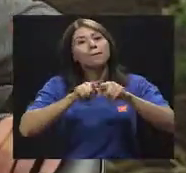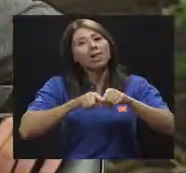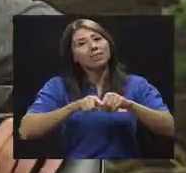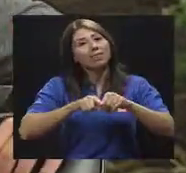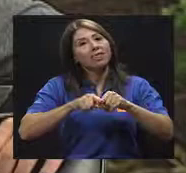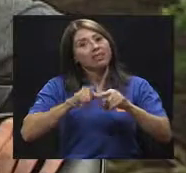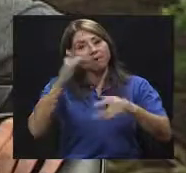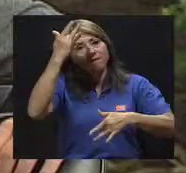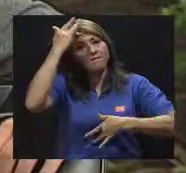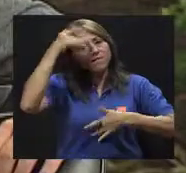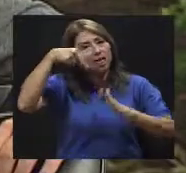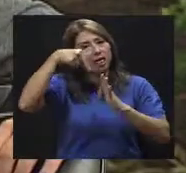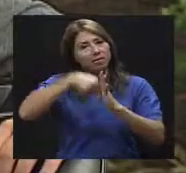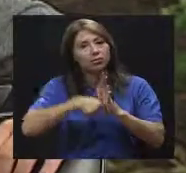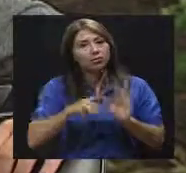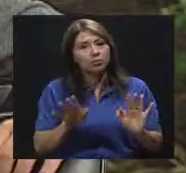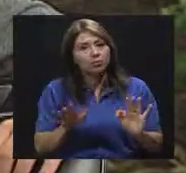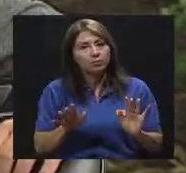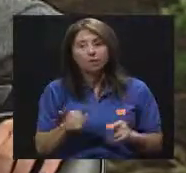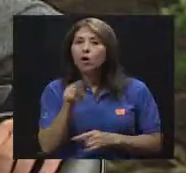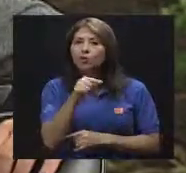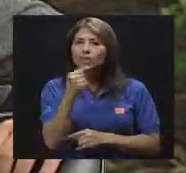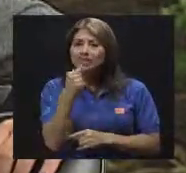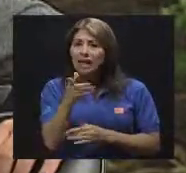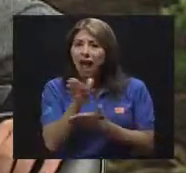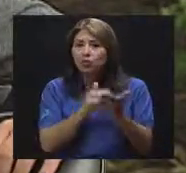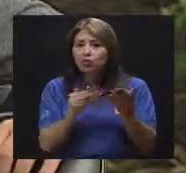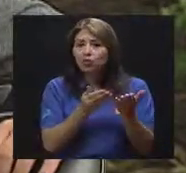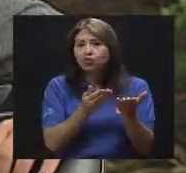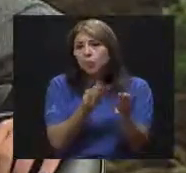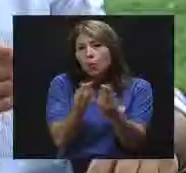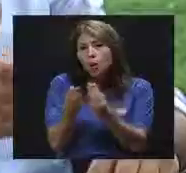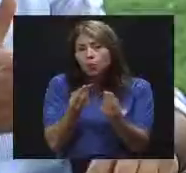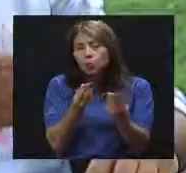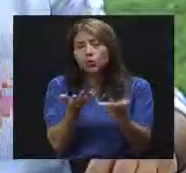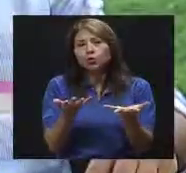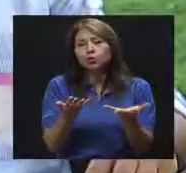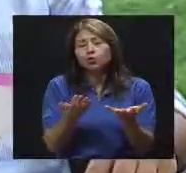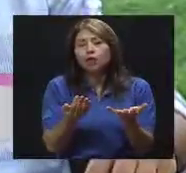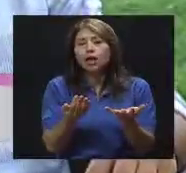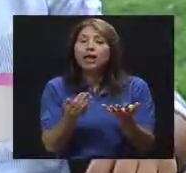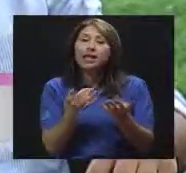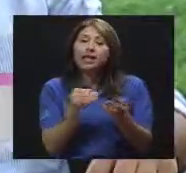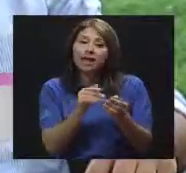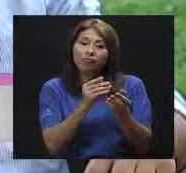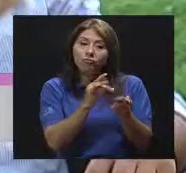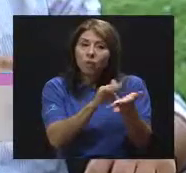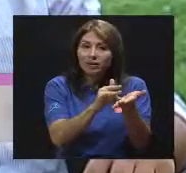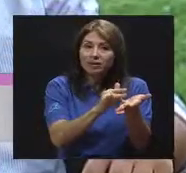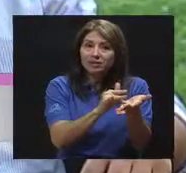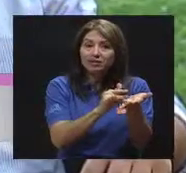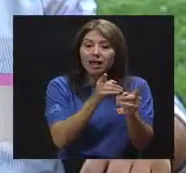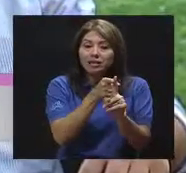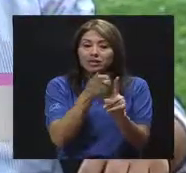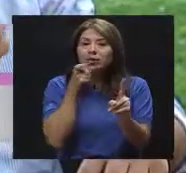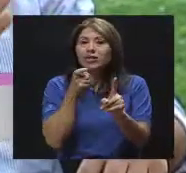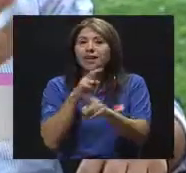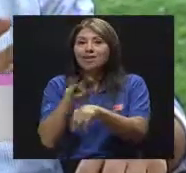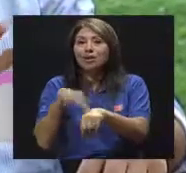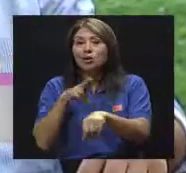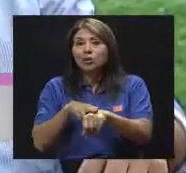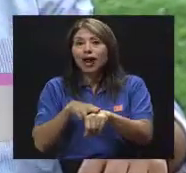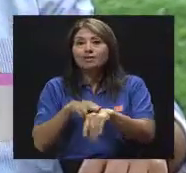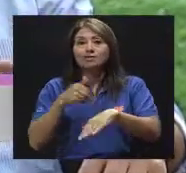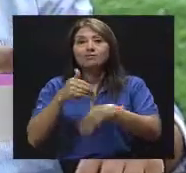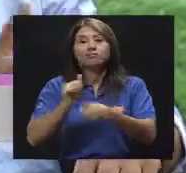enfermedad. Esto que apuntaba usted, de que hay ciertos productos que en su momento pues son derivados naturales, pero se convierten en medicamentos, es